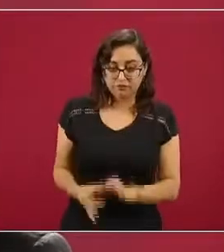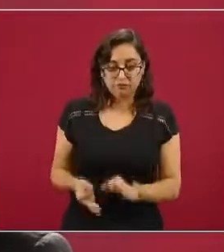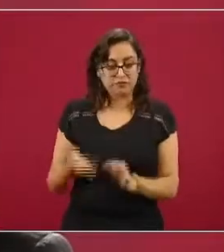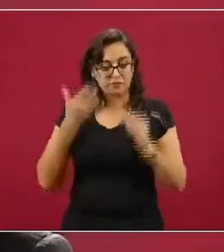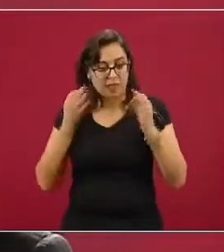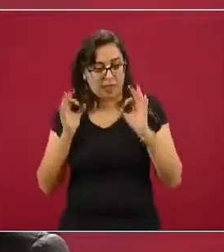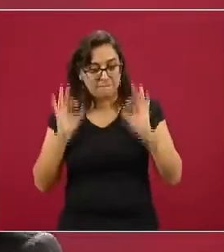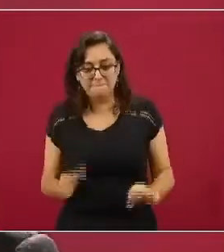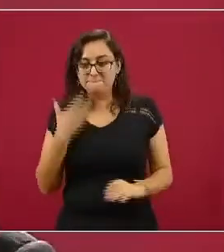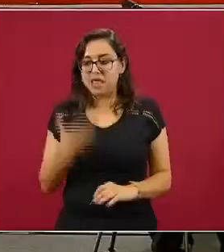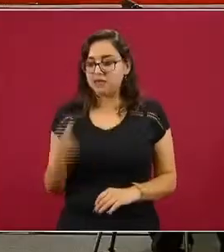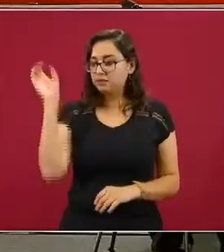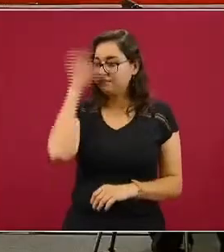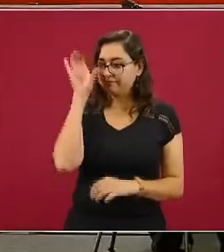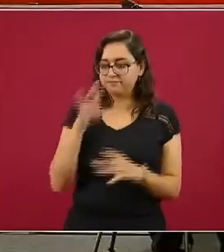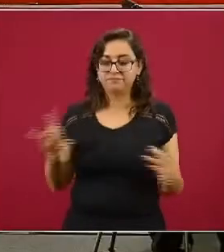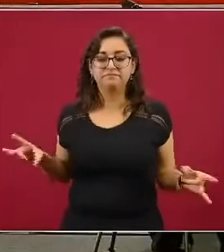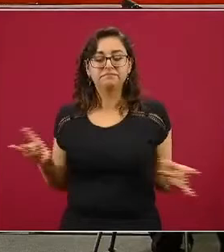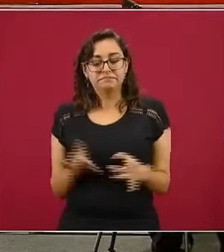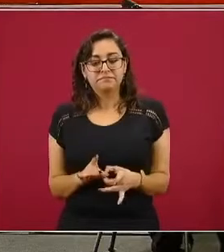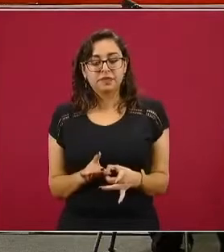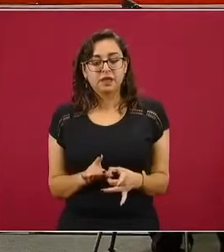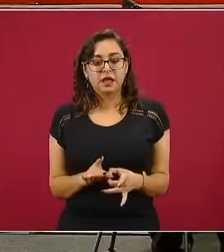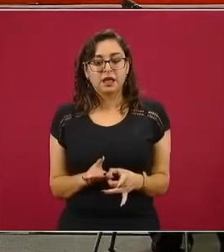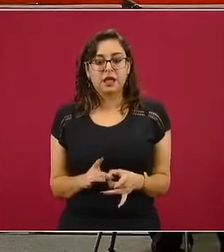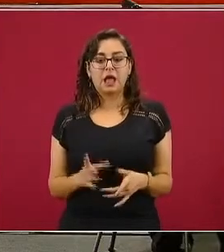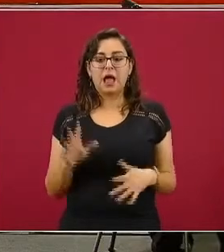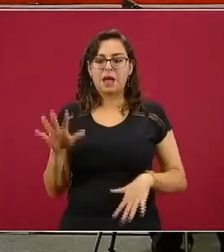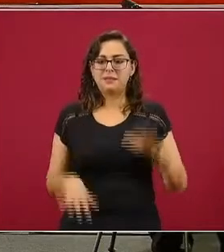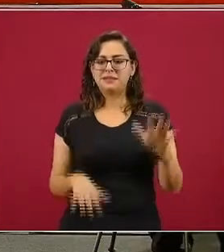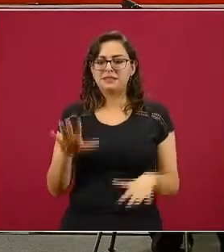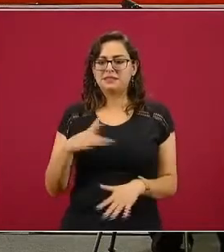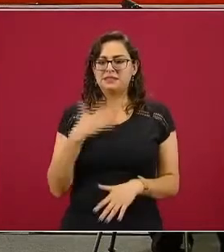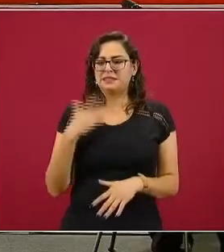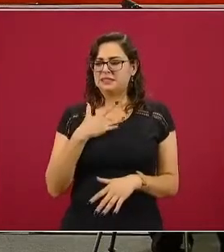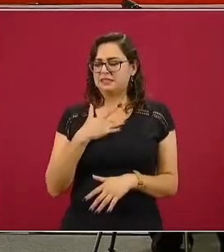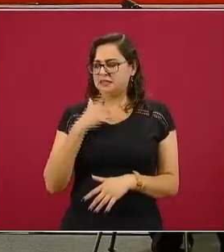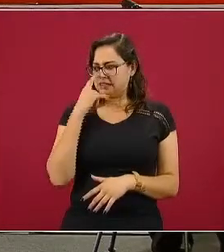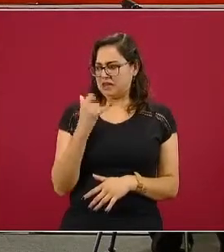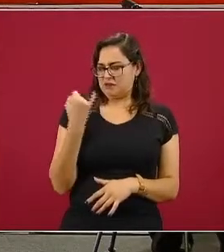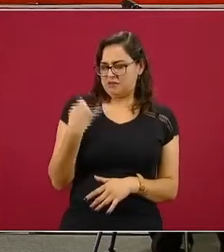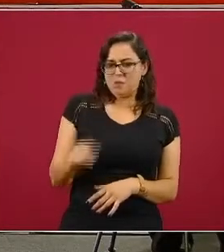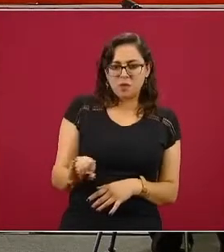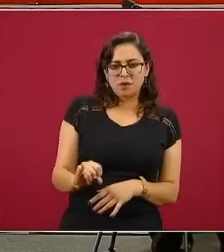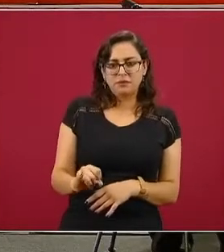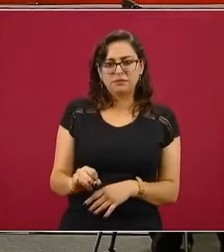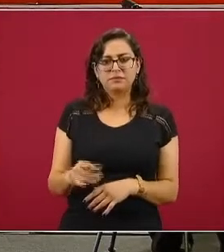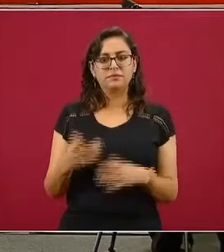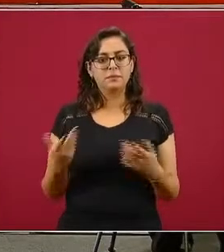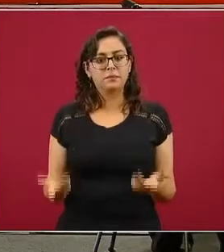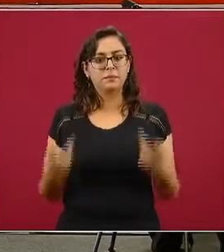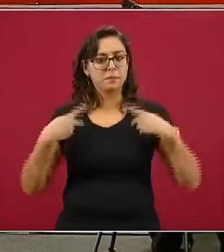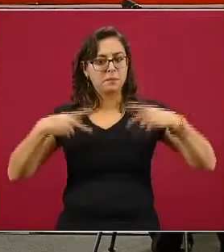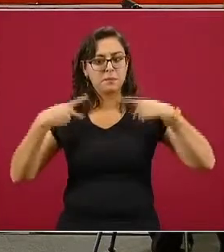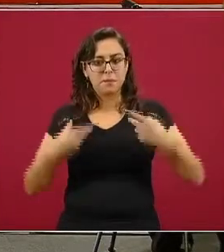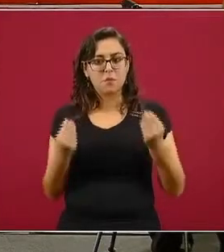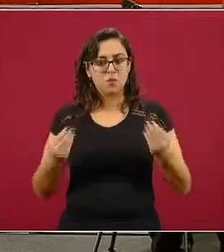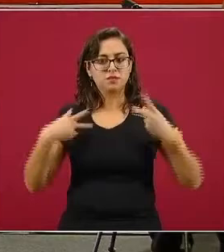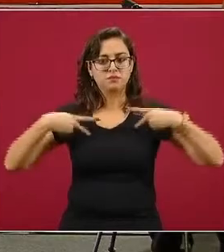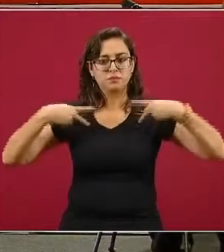científica. Hicieron algo que de inicio parecía contrario a la intuición. La intuición de muchas personas